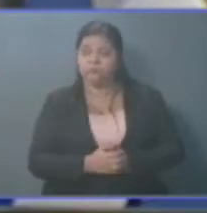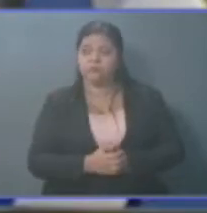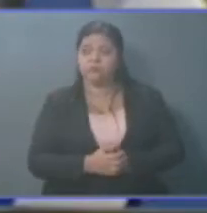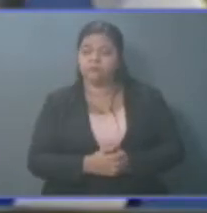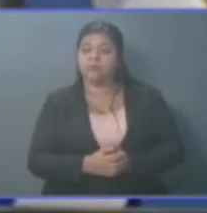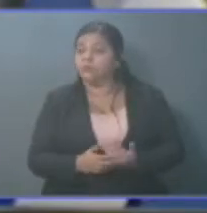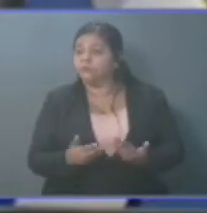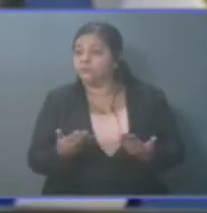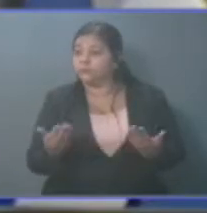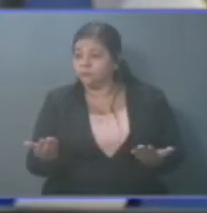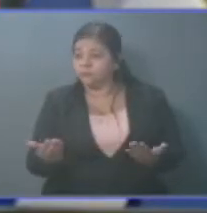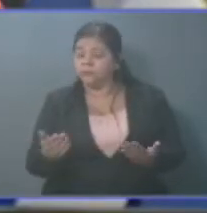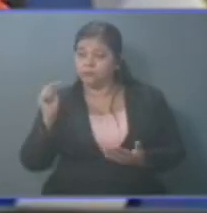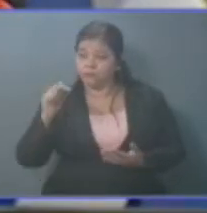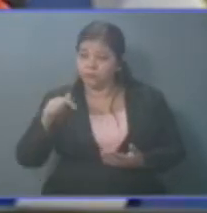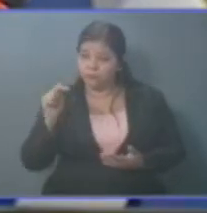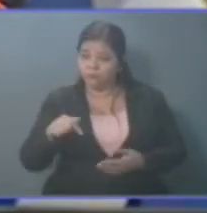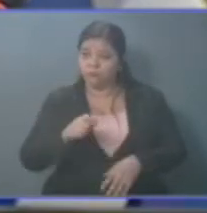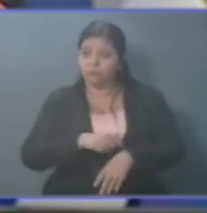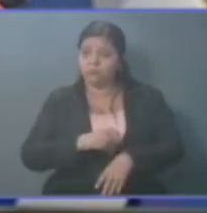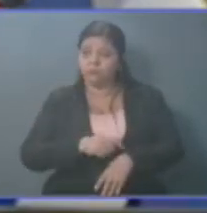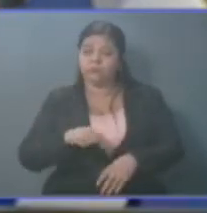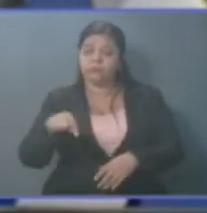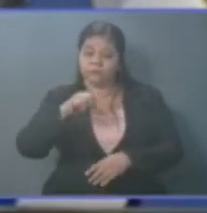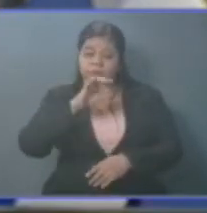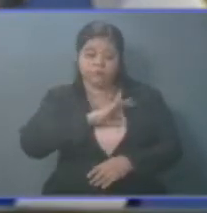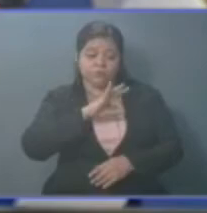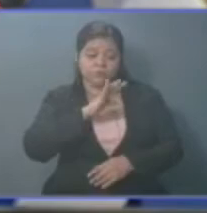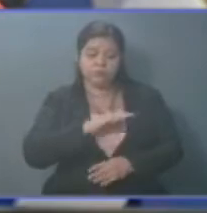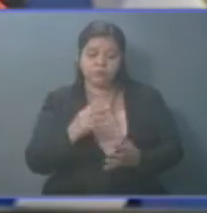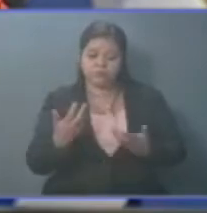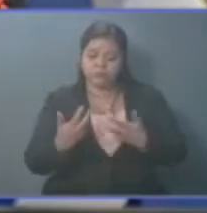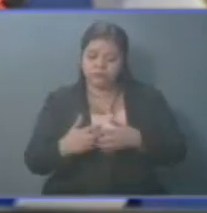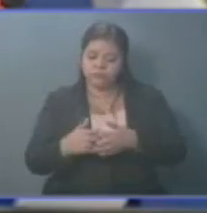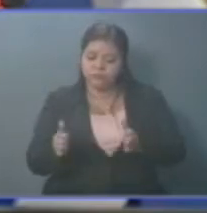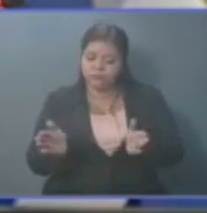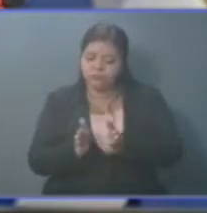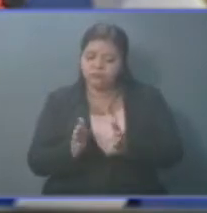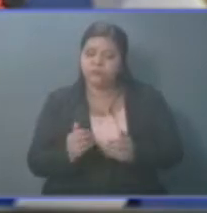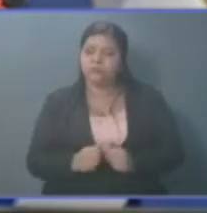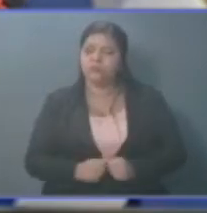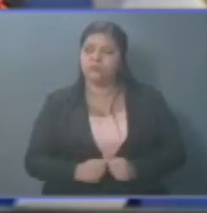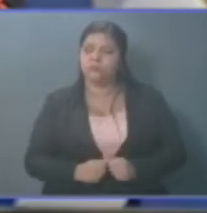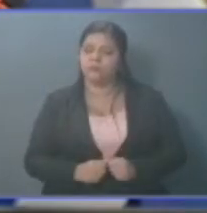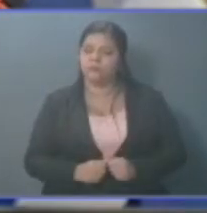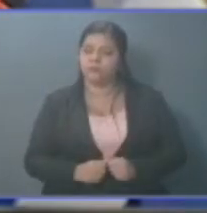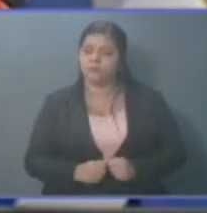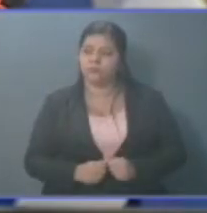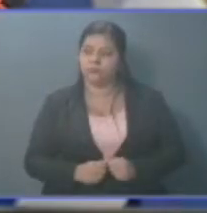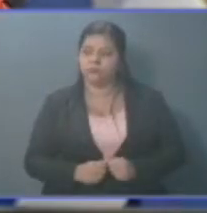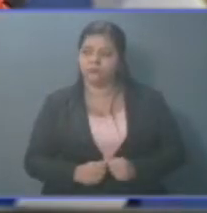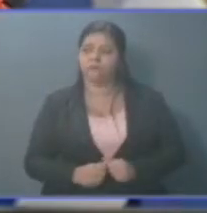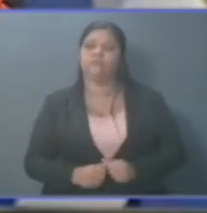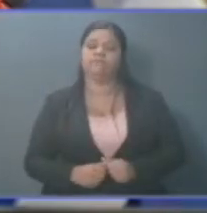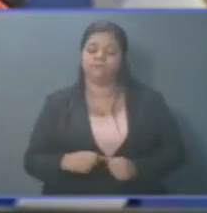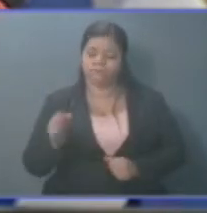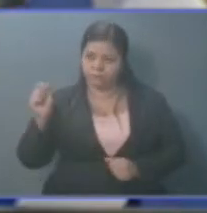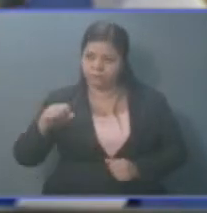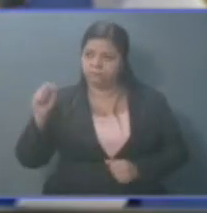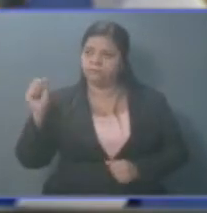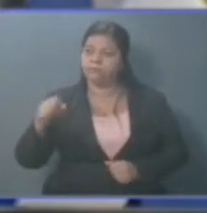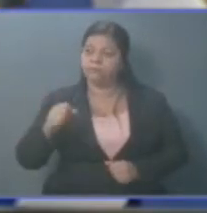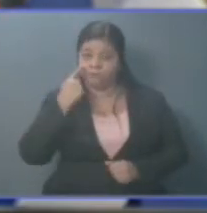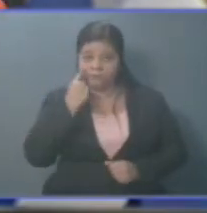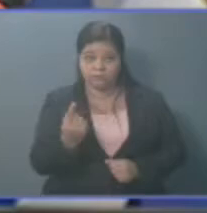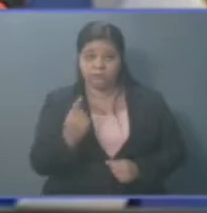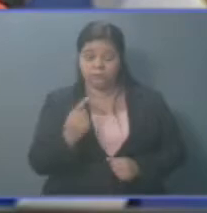grandemente en que en este caso se beneficien las micro pequeñas empresas. Sí, hay que